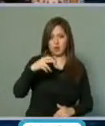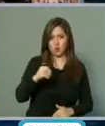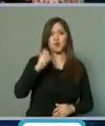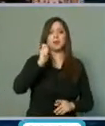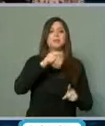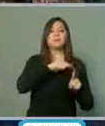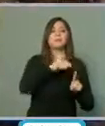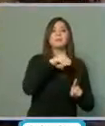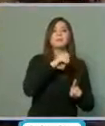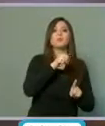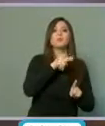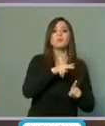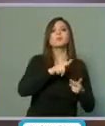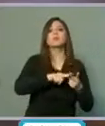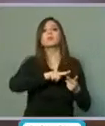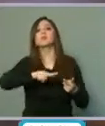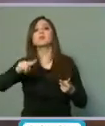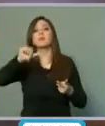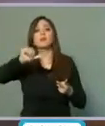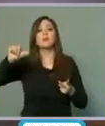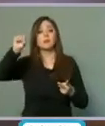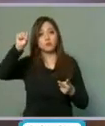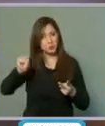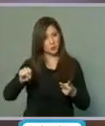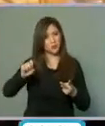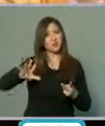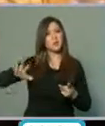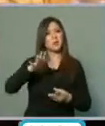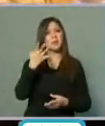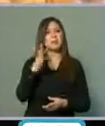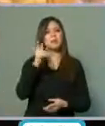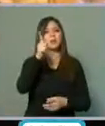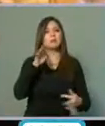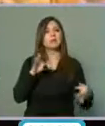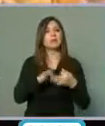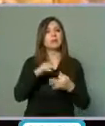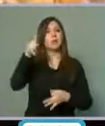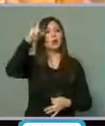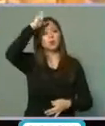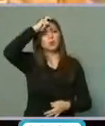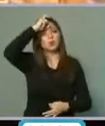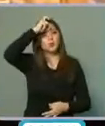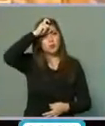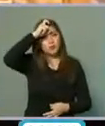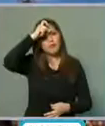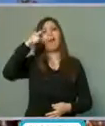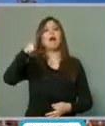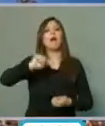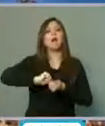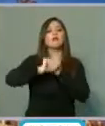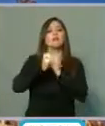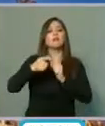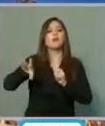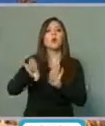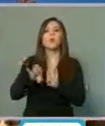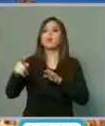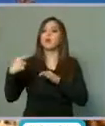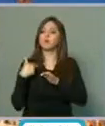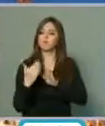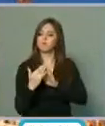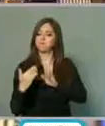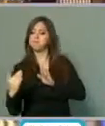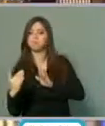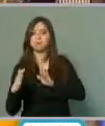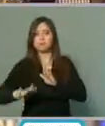sur. Exacto. Ese prácticamente cerca de Turquía, donde están, Turquía está al lado, al lado del